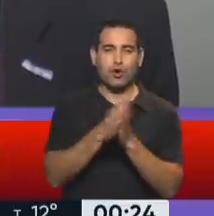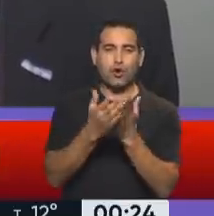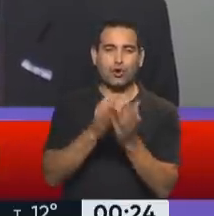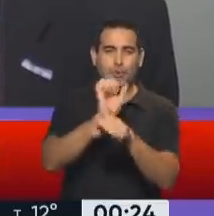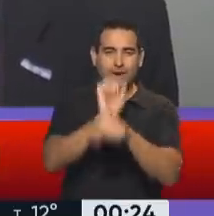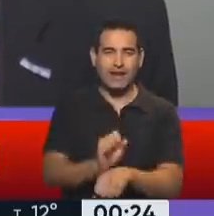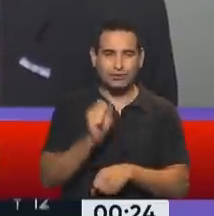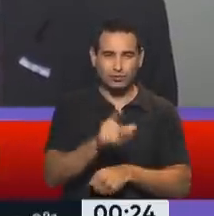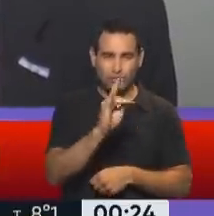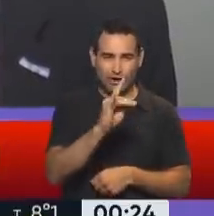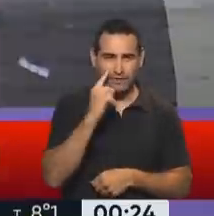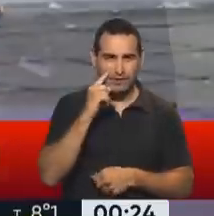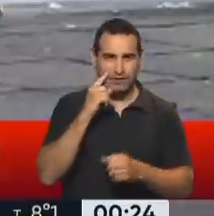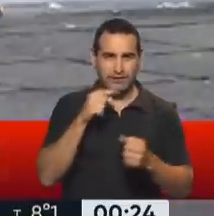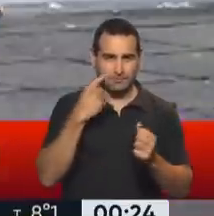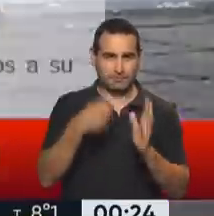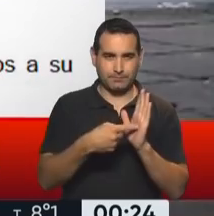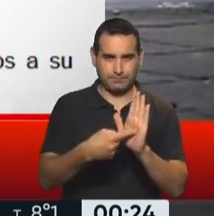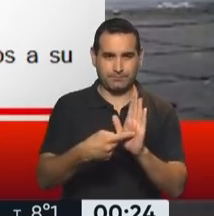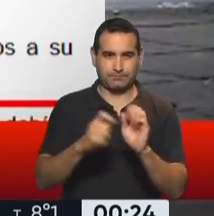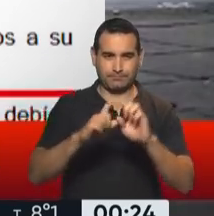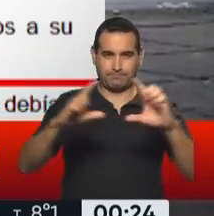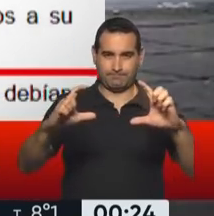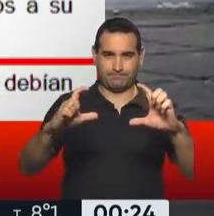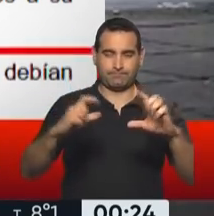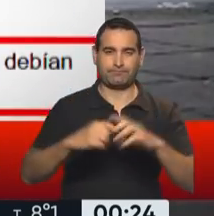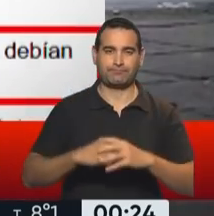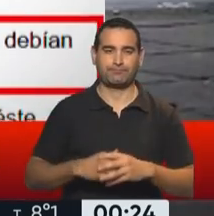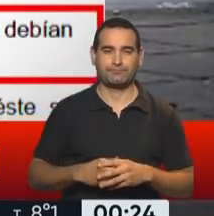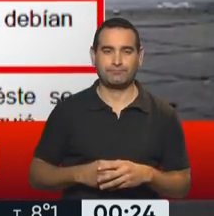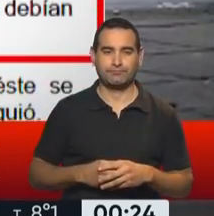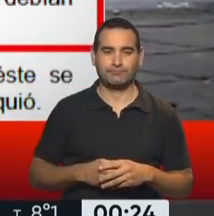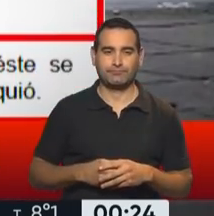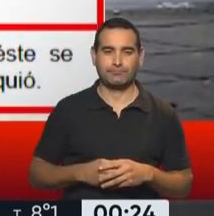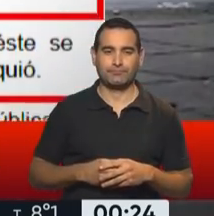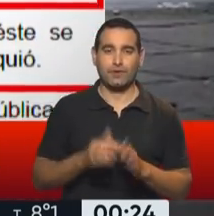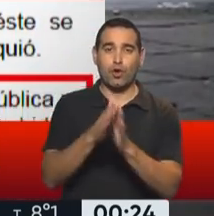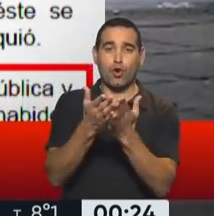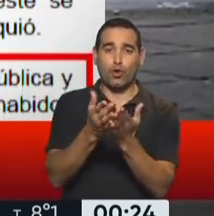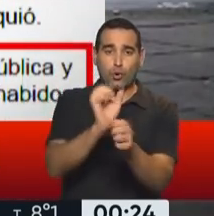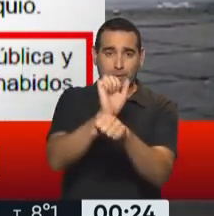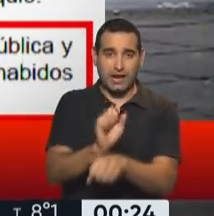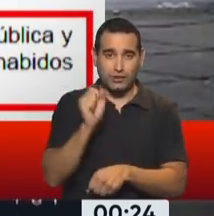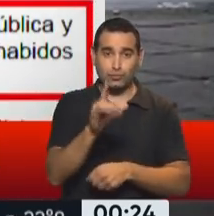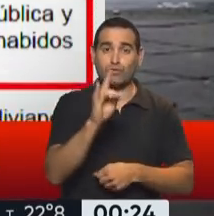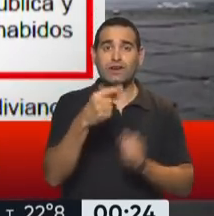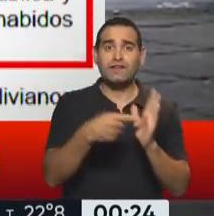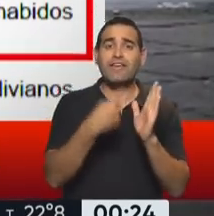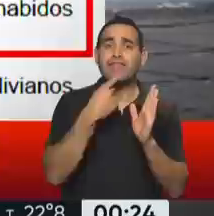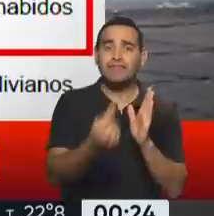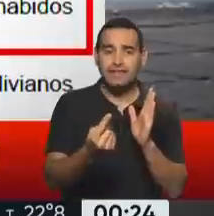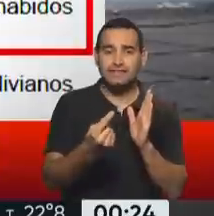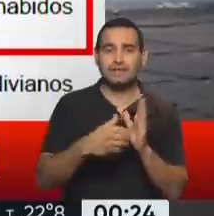boliviano para determinar qué es lo que puede ocurrir con él. El Código de Bolivia establece que hay